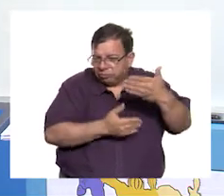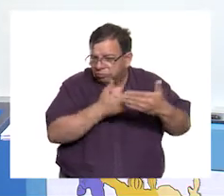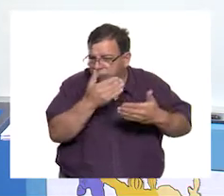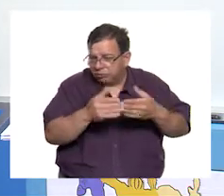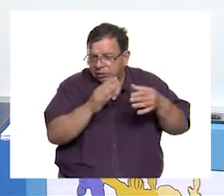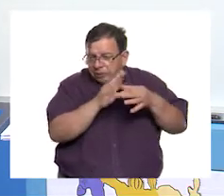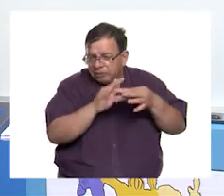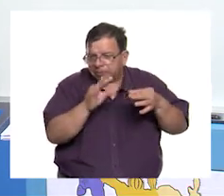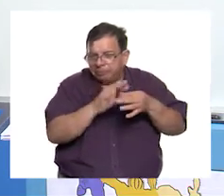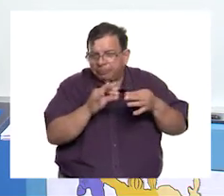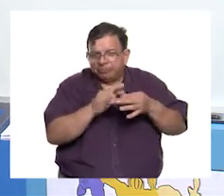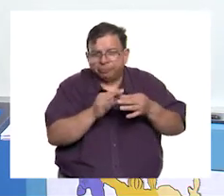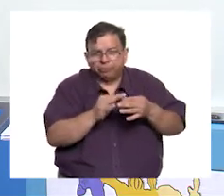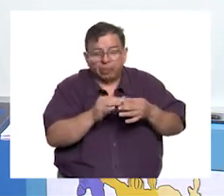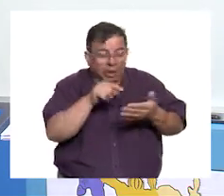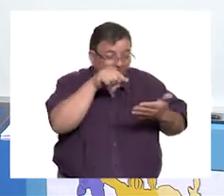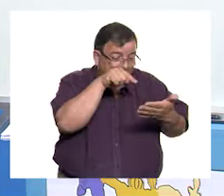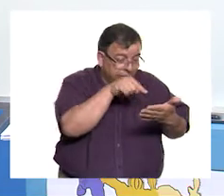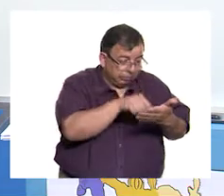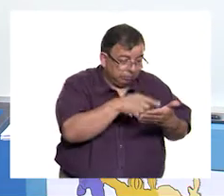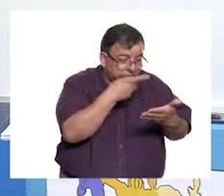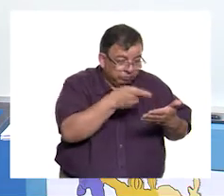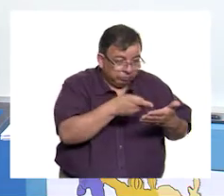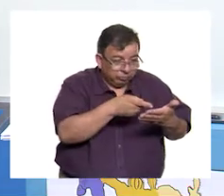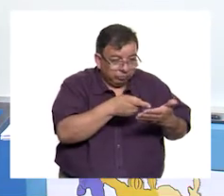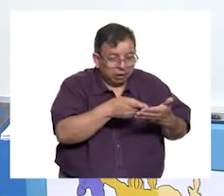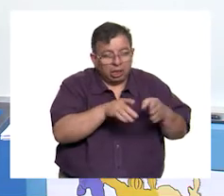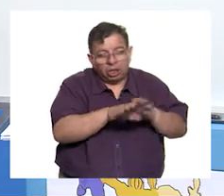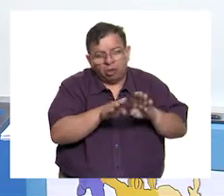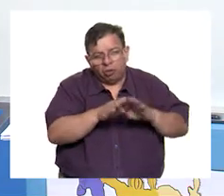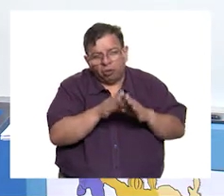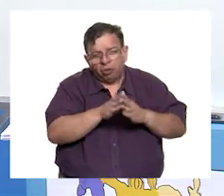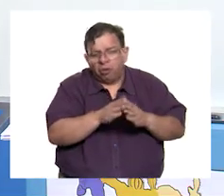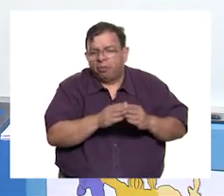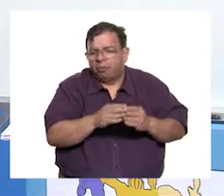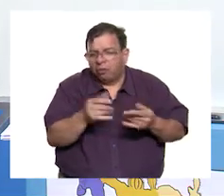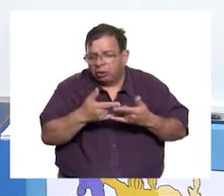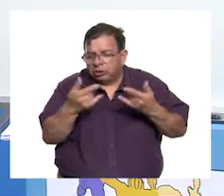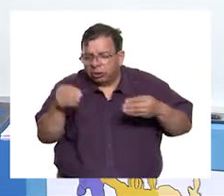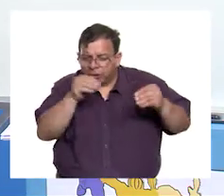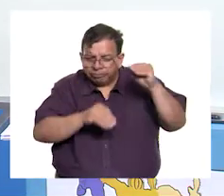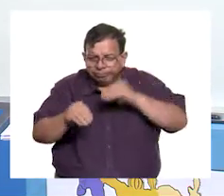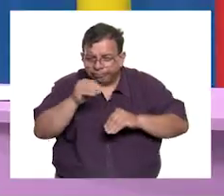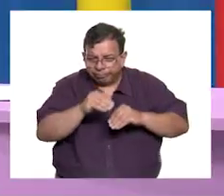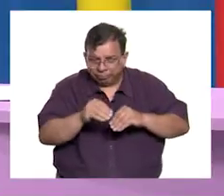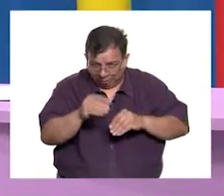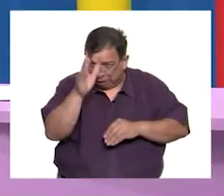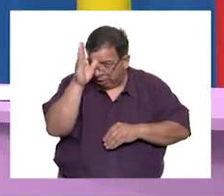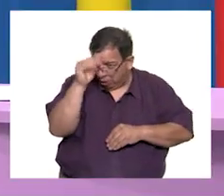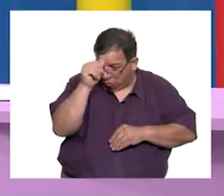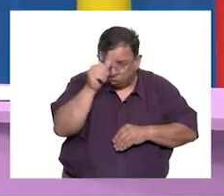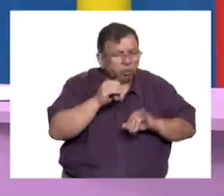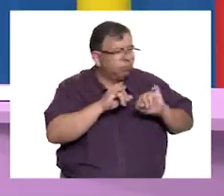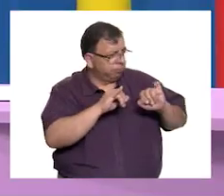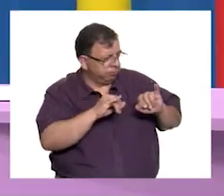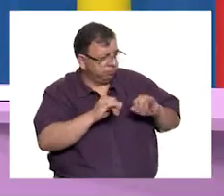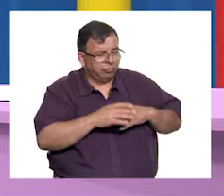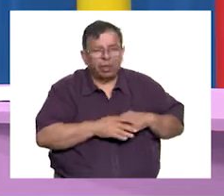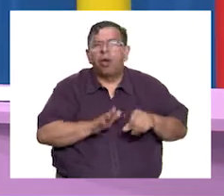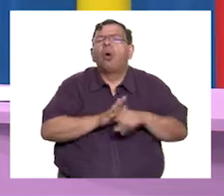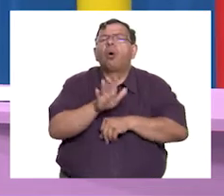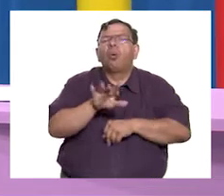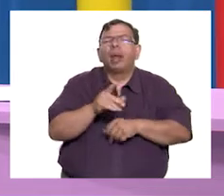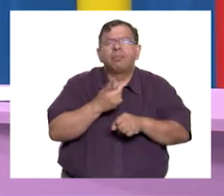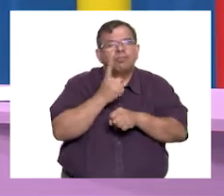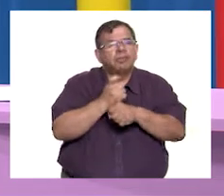que se hacen de ellos, de lo que dicen y de su participación en la trama. ¿Les parece? Sí, claro que sí, profesor. ¿Por cuál